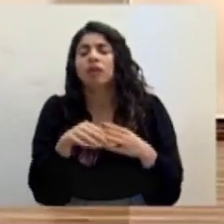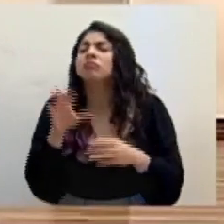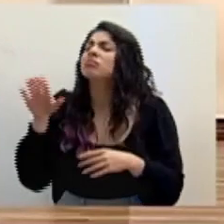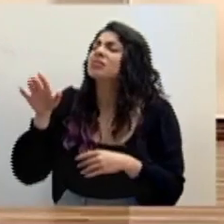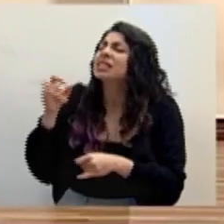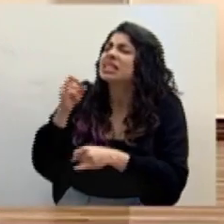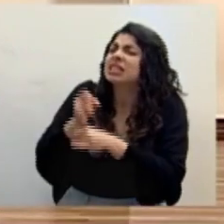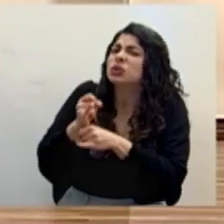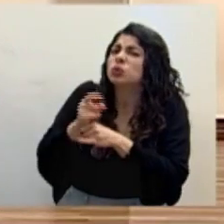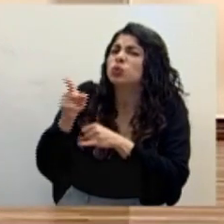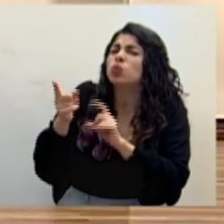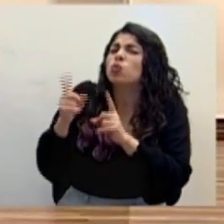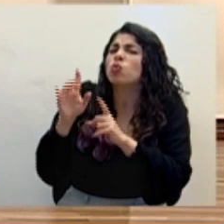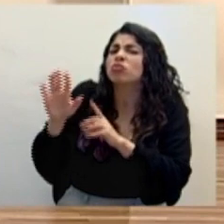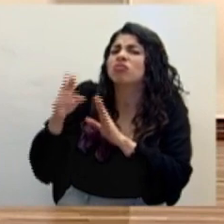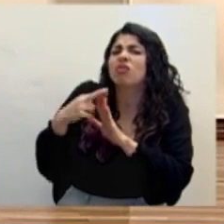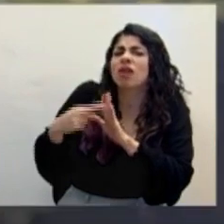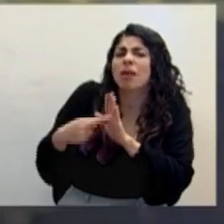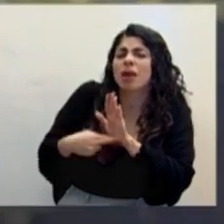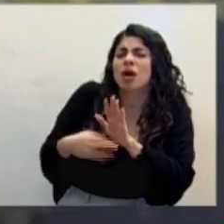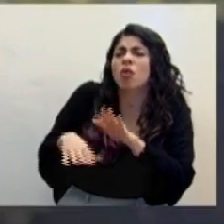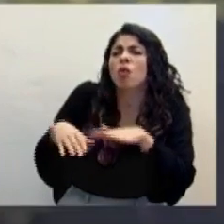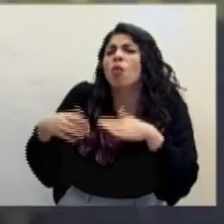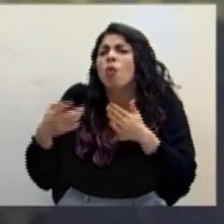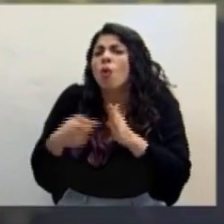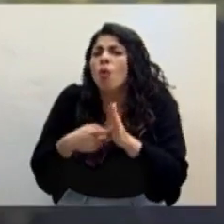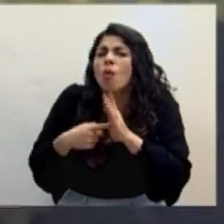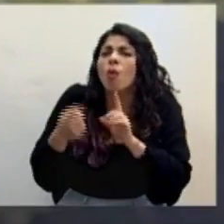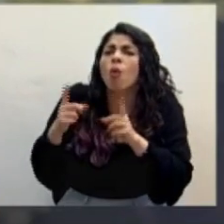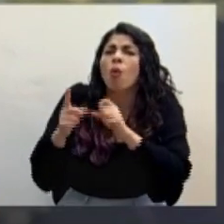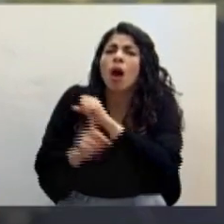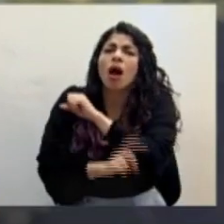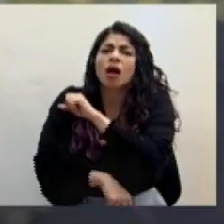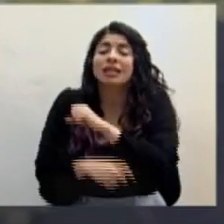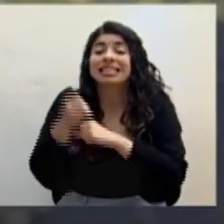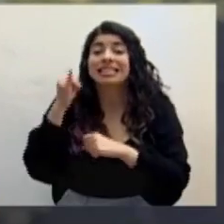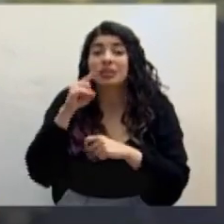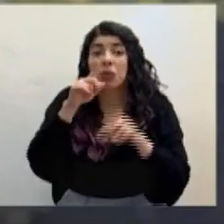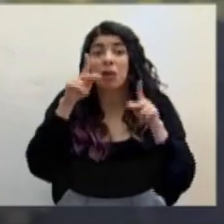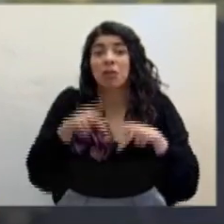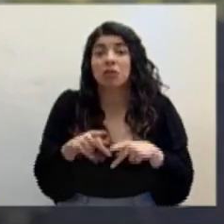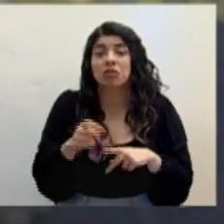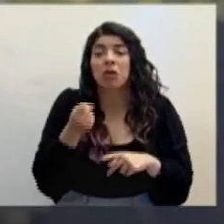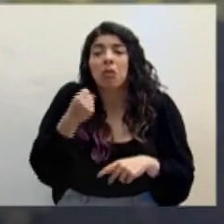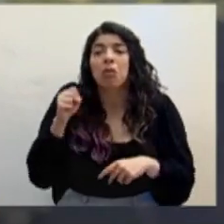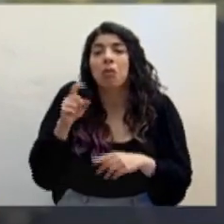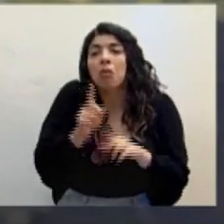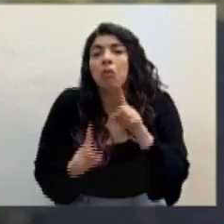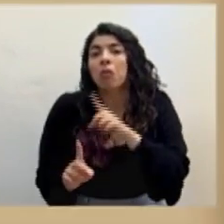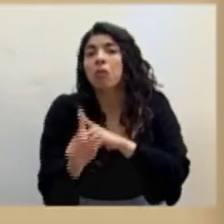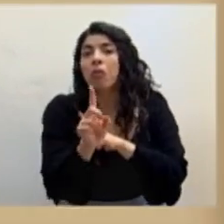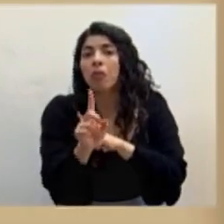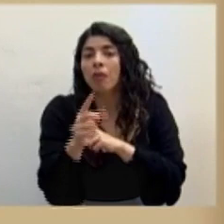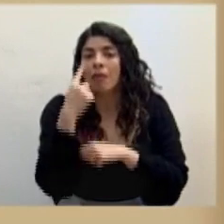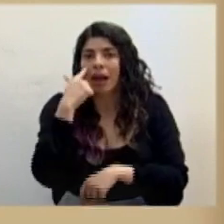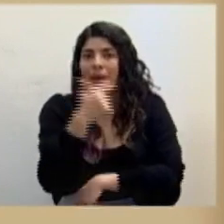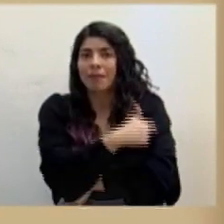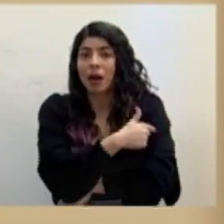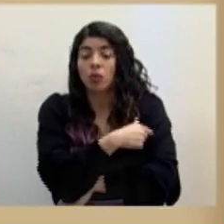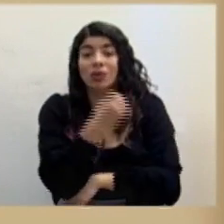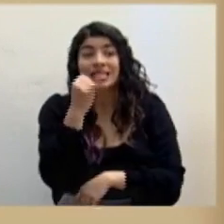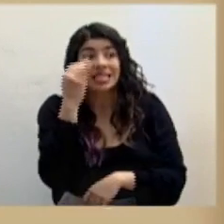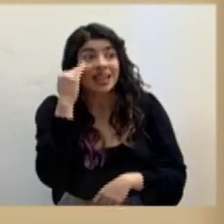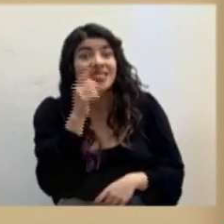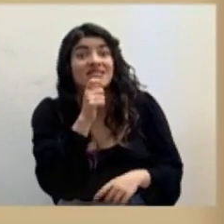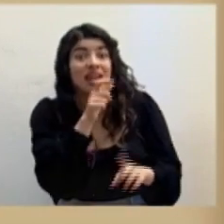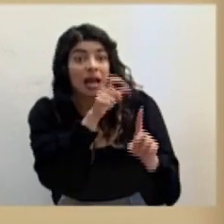institucional, perdón, ¿qué reglamento hay o qué condiciones o qué sanciones se puede exponer a una persona que no respete esta línea? Cuando se sepa quiénes son, se